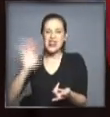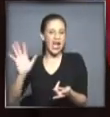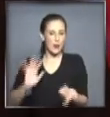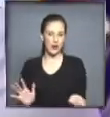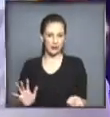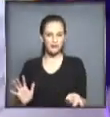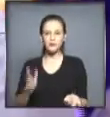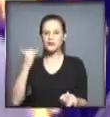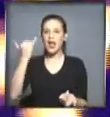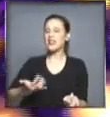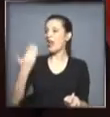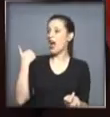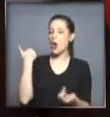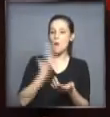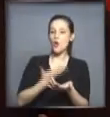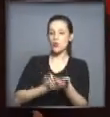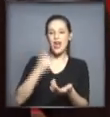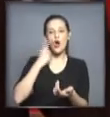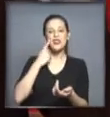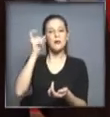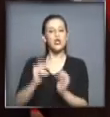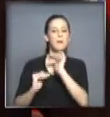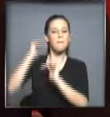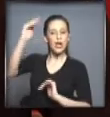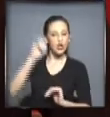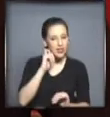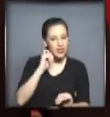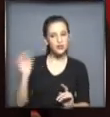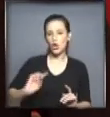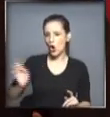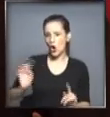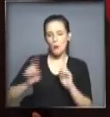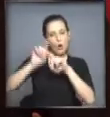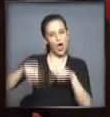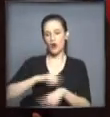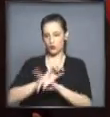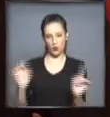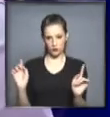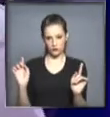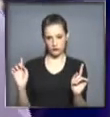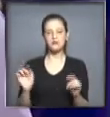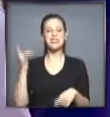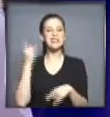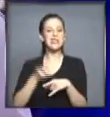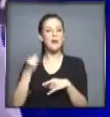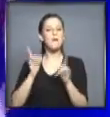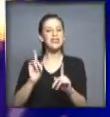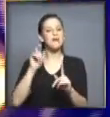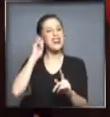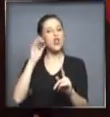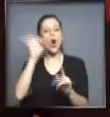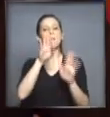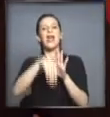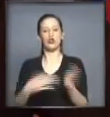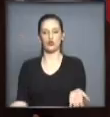parece. ¿Ya tuvo esa oportunidad de conocer a alguien mayor y...? No, no. Por el momento no. Uh-huh. Siempre más la chico, misma edad, sí. Un poco más chico,